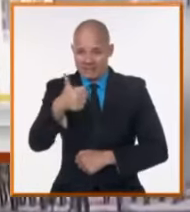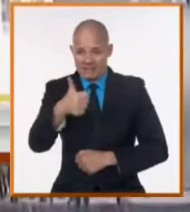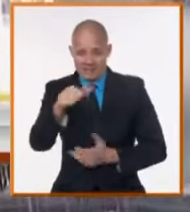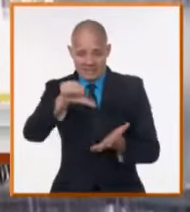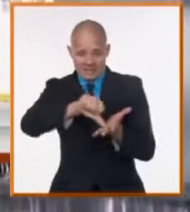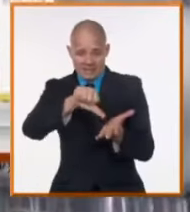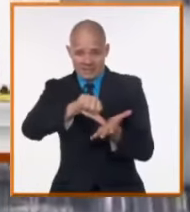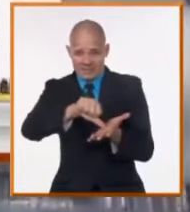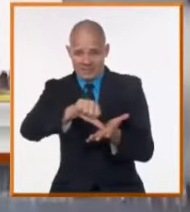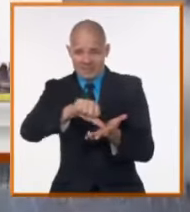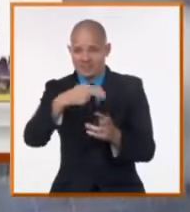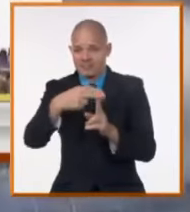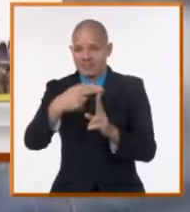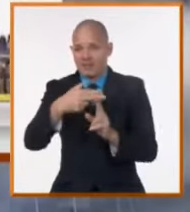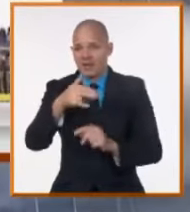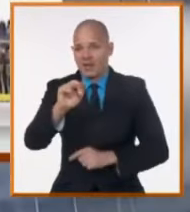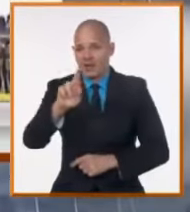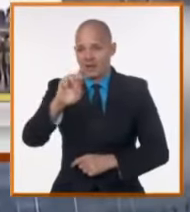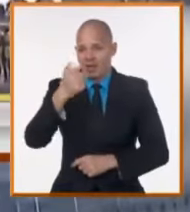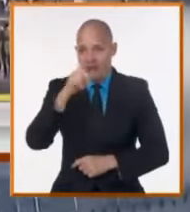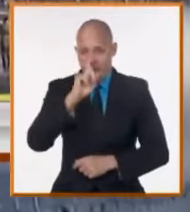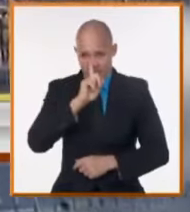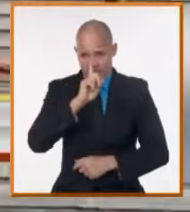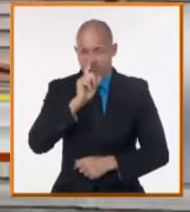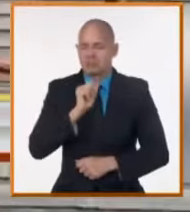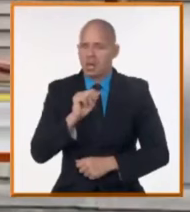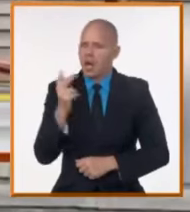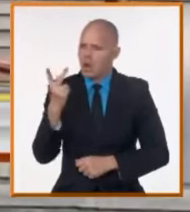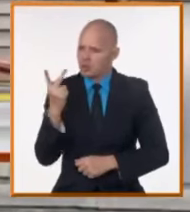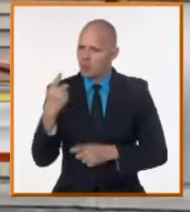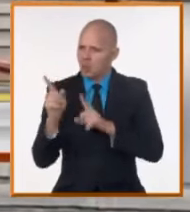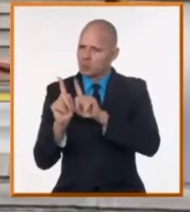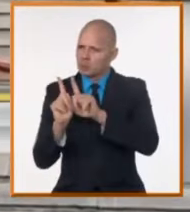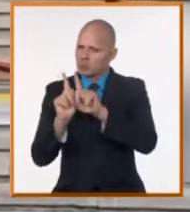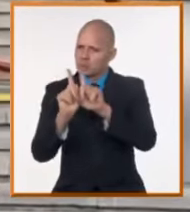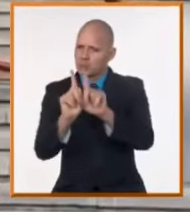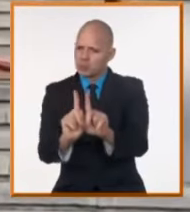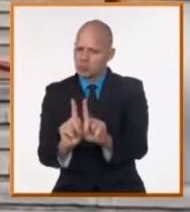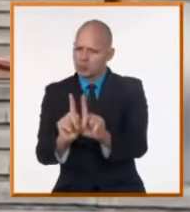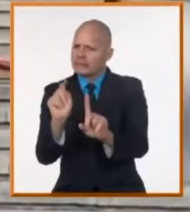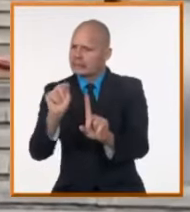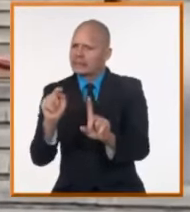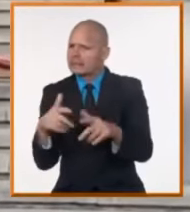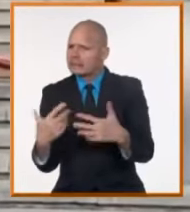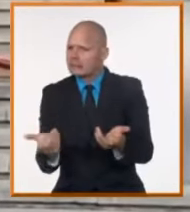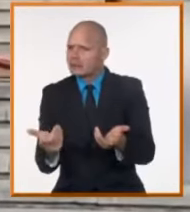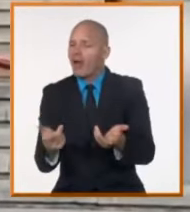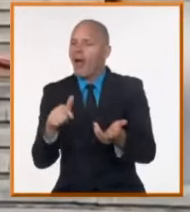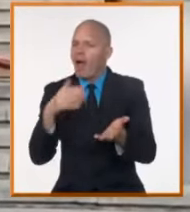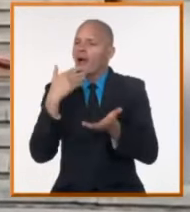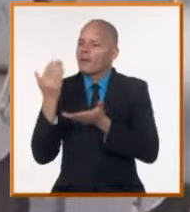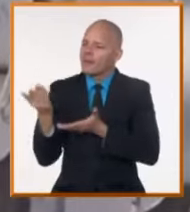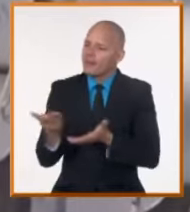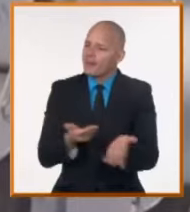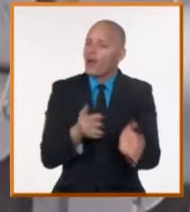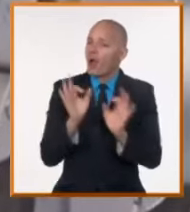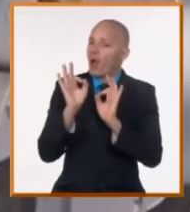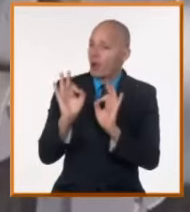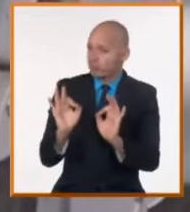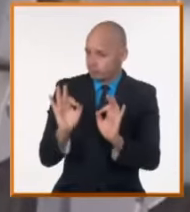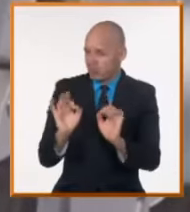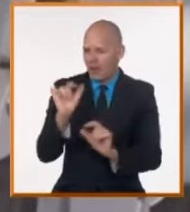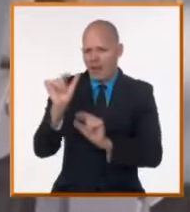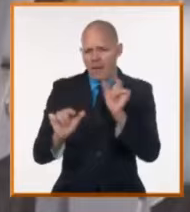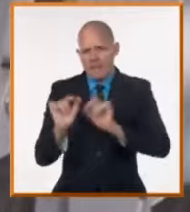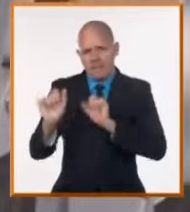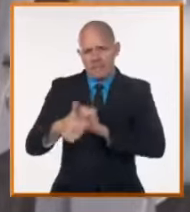jardines, escenario habitual de ceremonias protocolares de bienvenida a jefes de Estado, altos dignatarios y otras personalidades